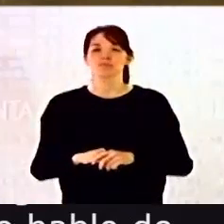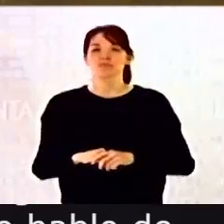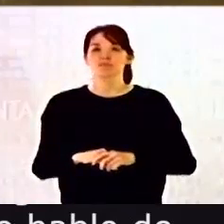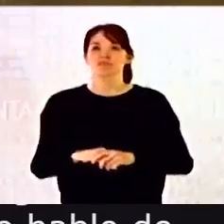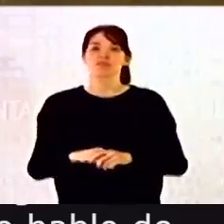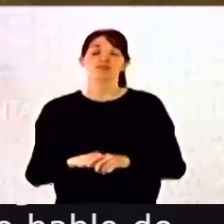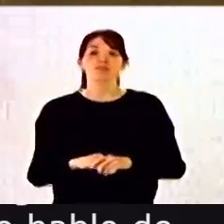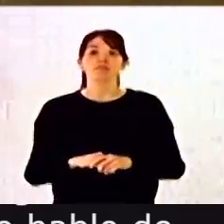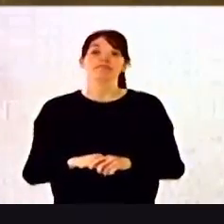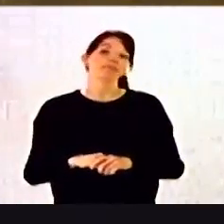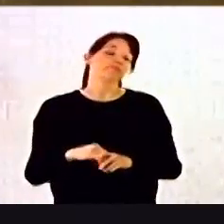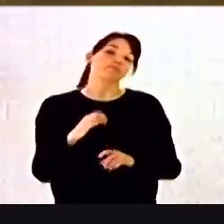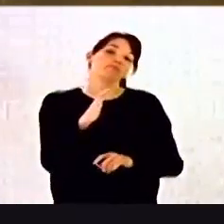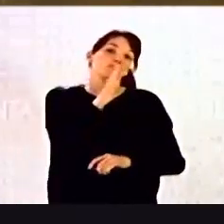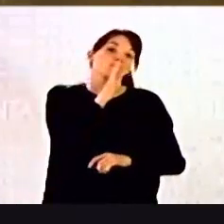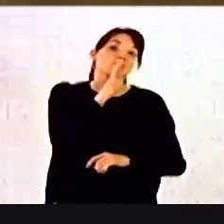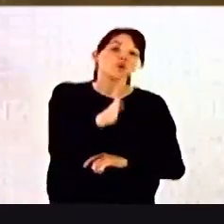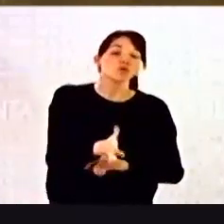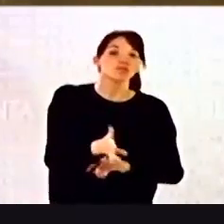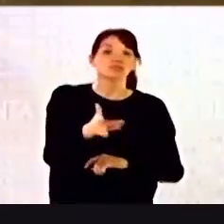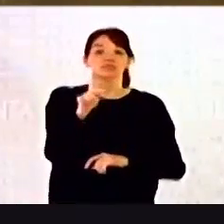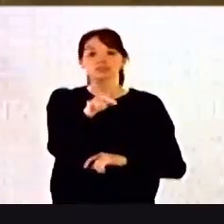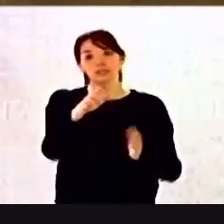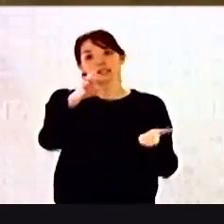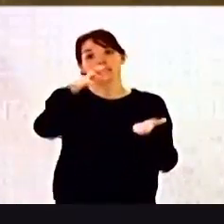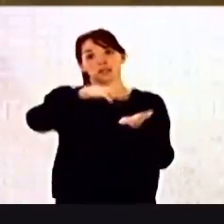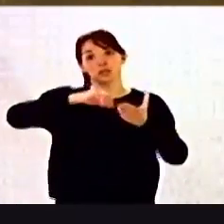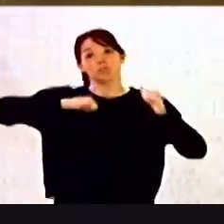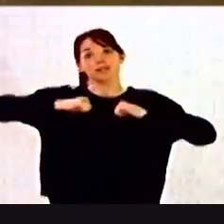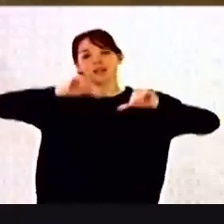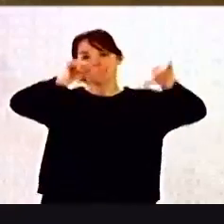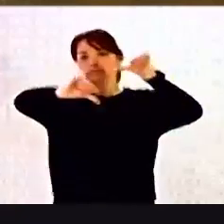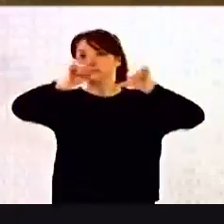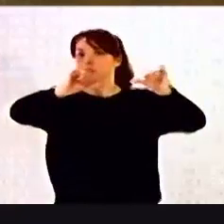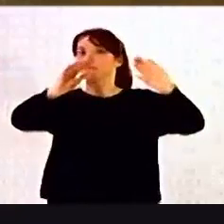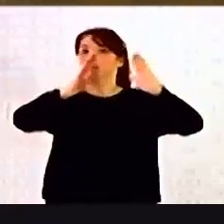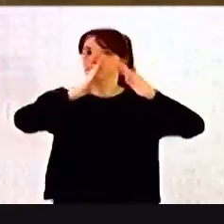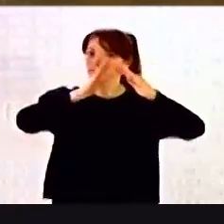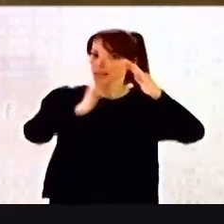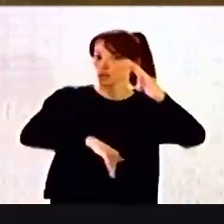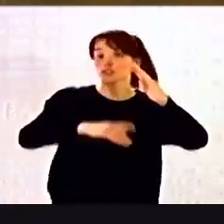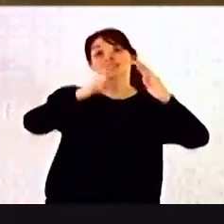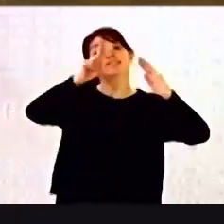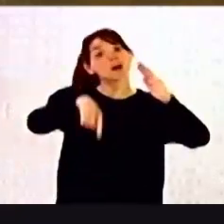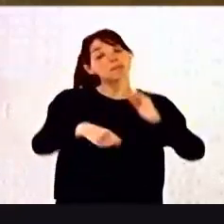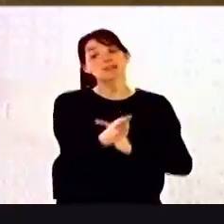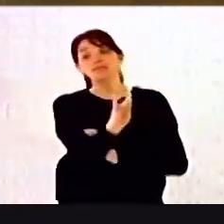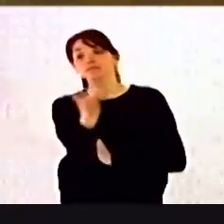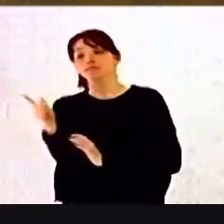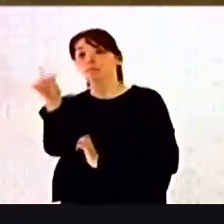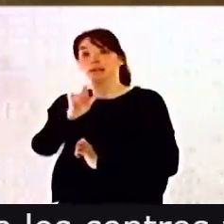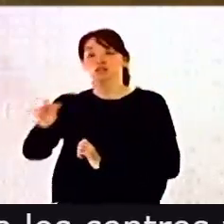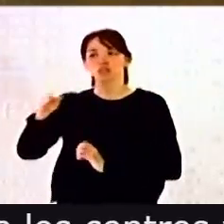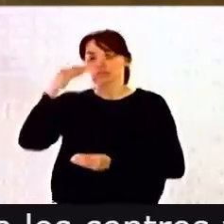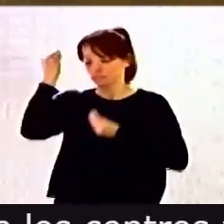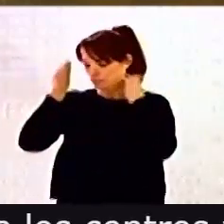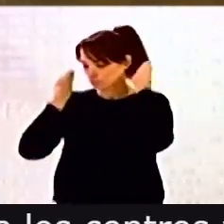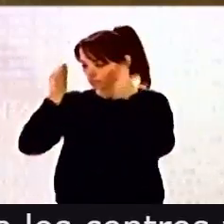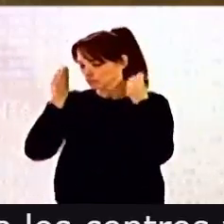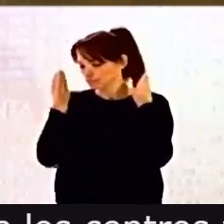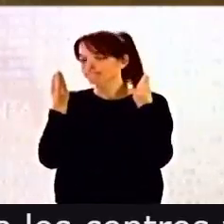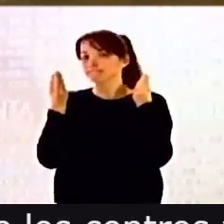Bien porque ha habido una disminución de la actividad de los centros, pero también porque ha habido personas que han decidido que